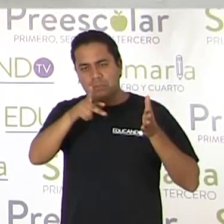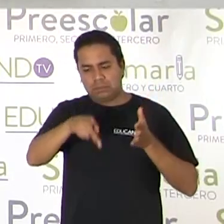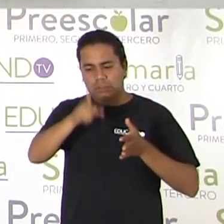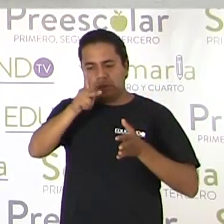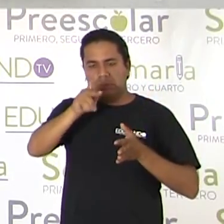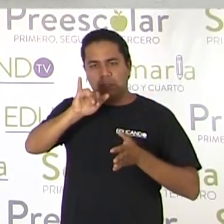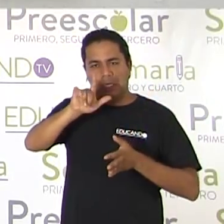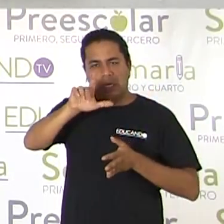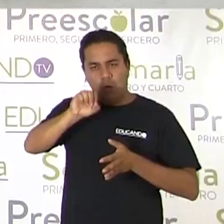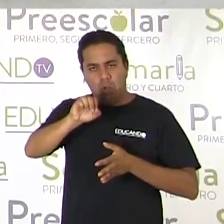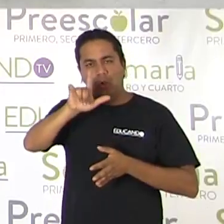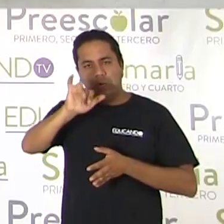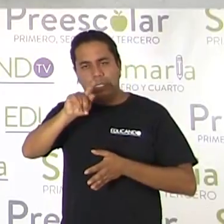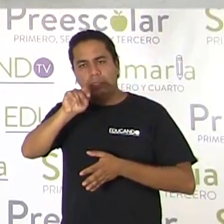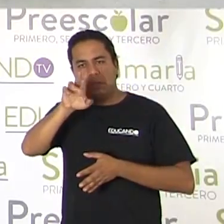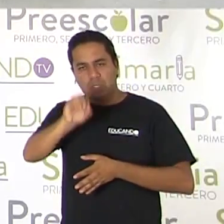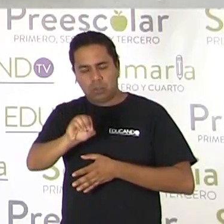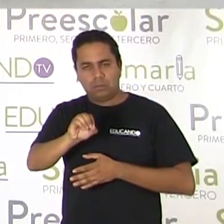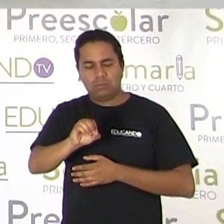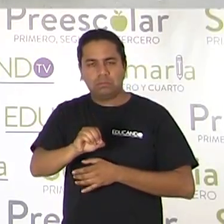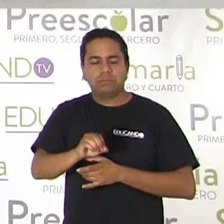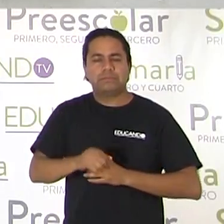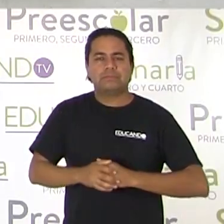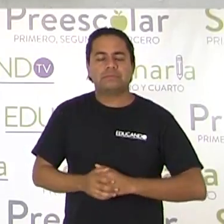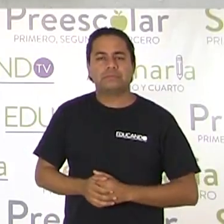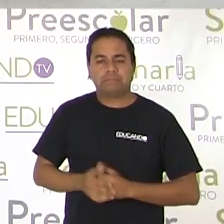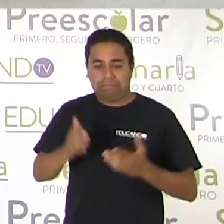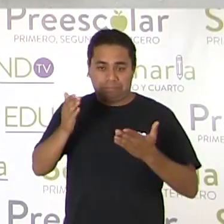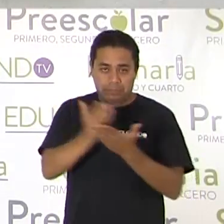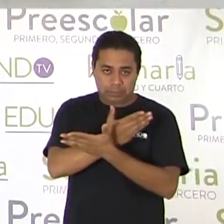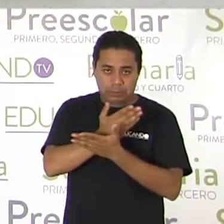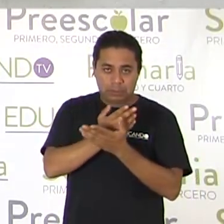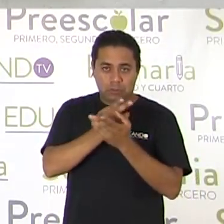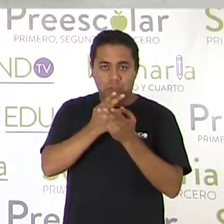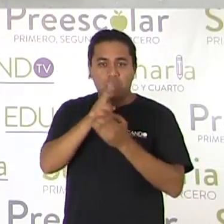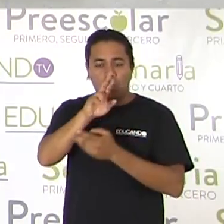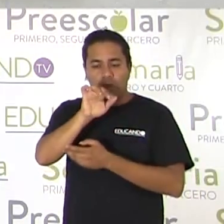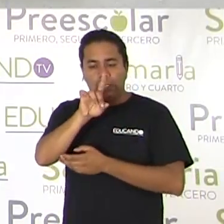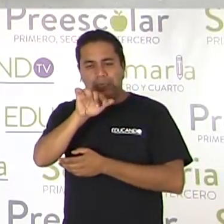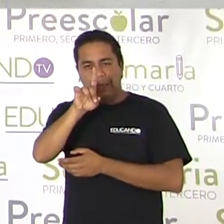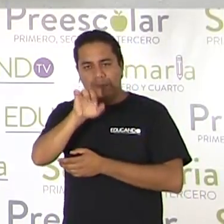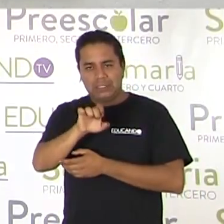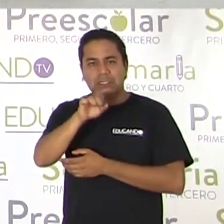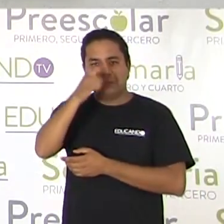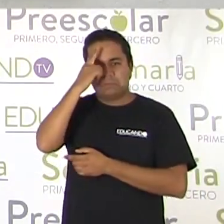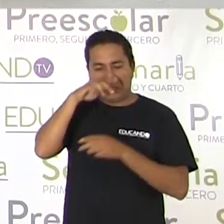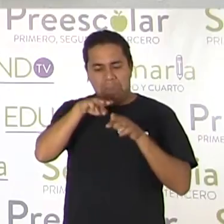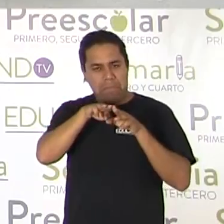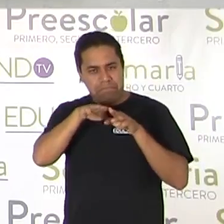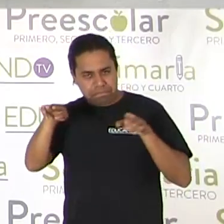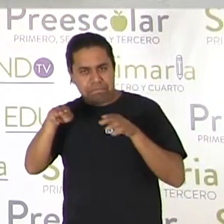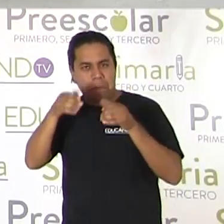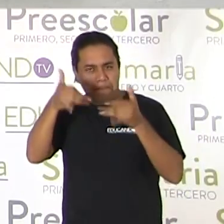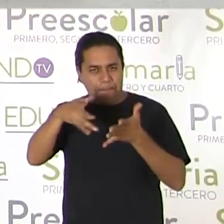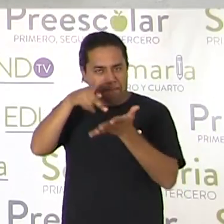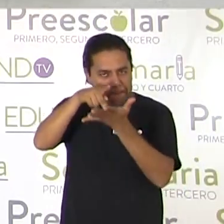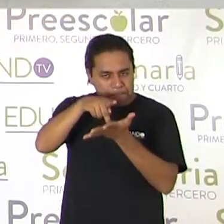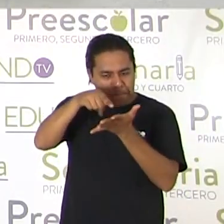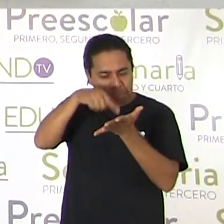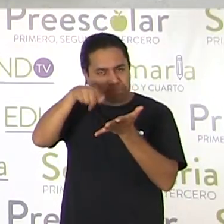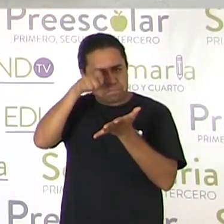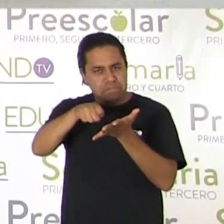kilolitro. En unidades de medida, de peso, en este caso, que es el tema que